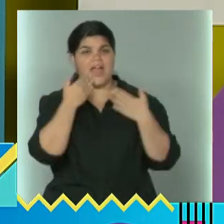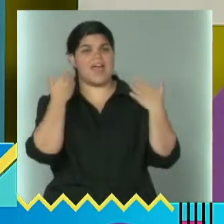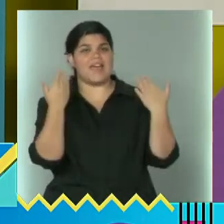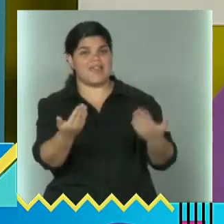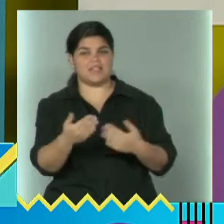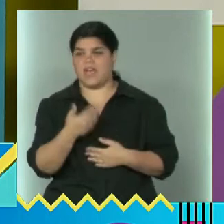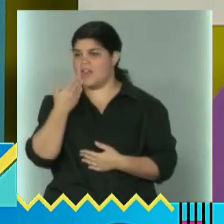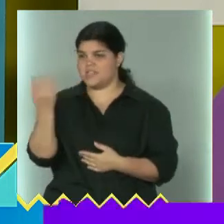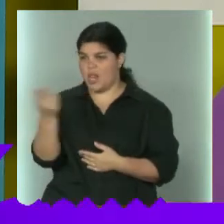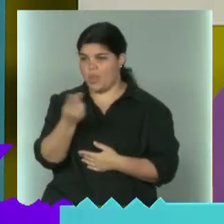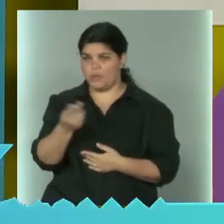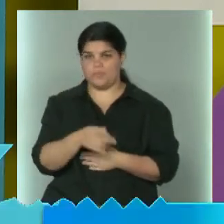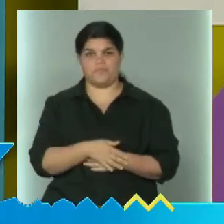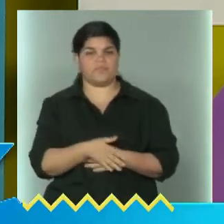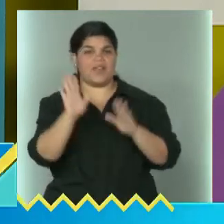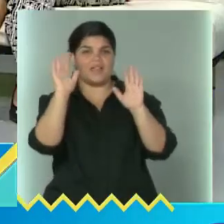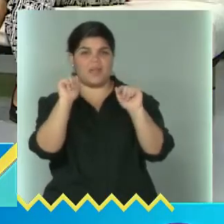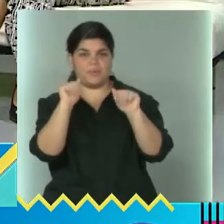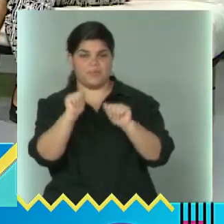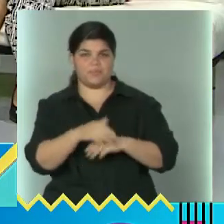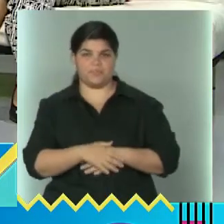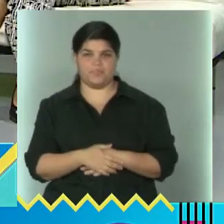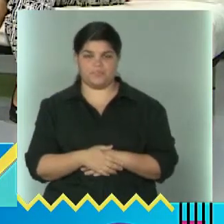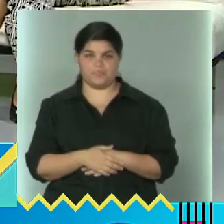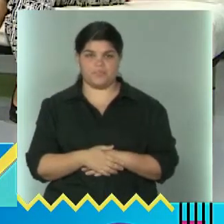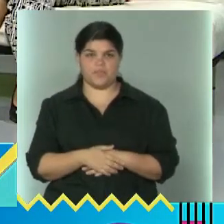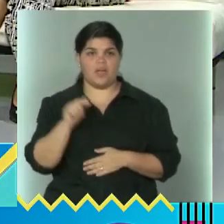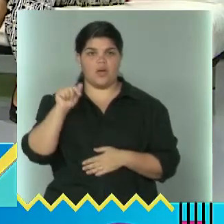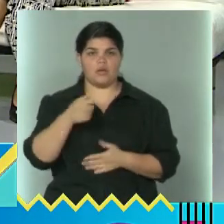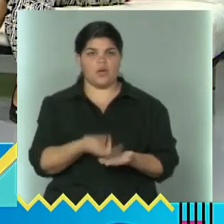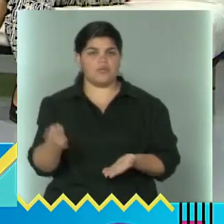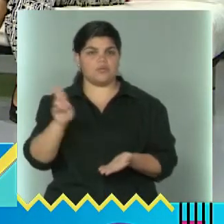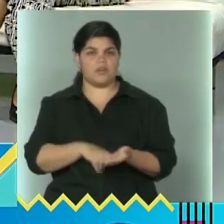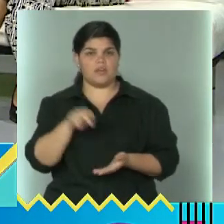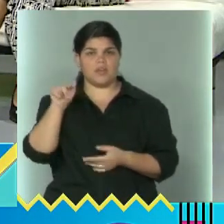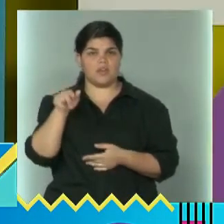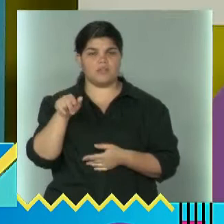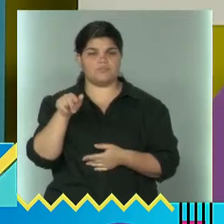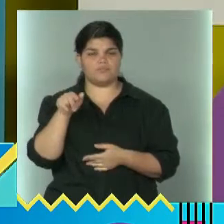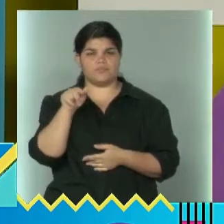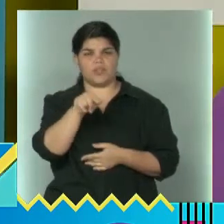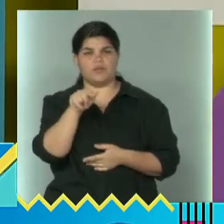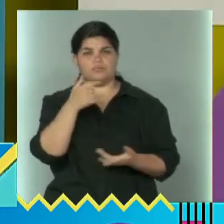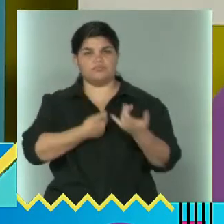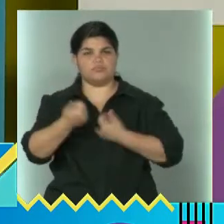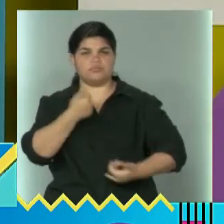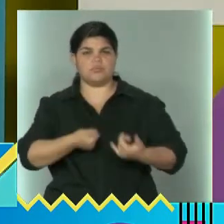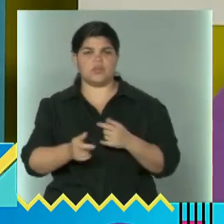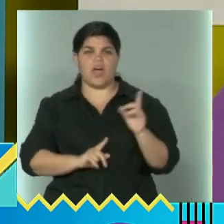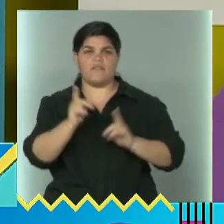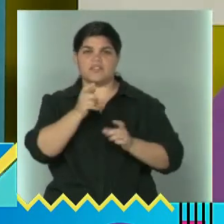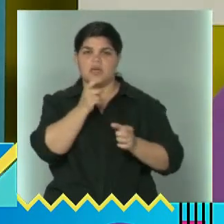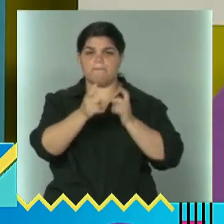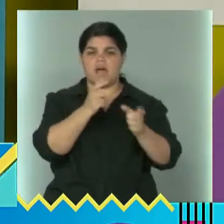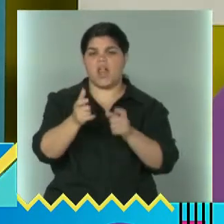gracias Carolina. Hasta luego. Bien, quería retomar un poco lo que decía Juli en función de, bueno, de palabras o